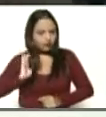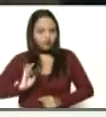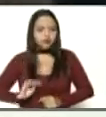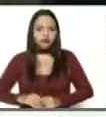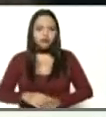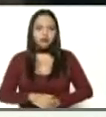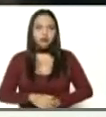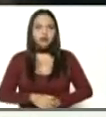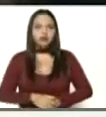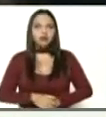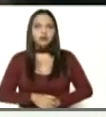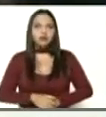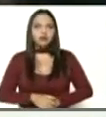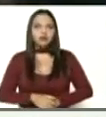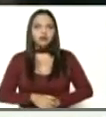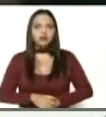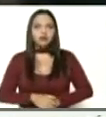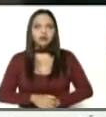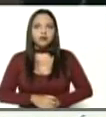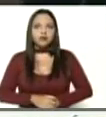No metas el banquito, compadre.